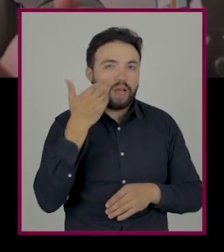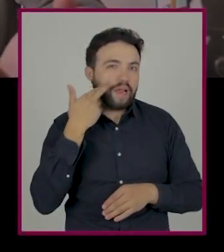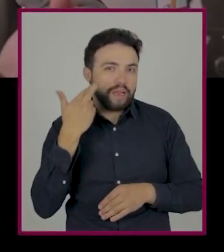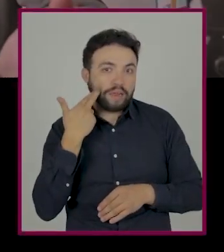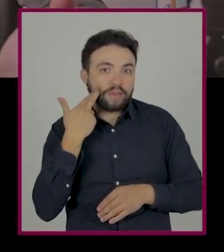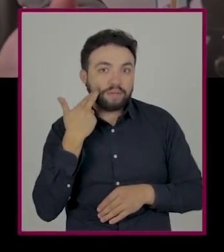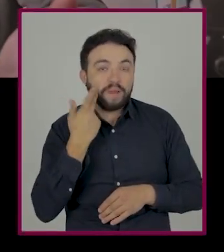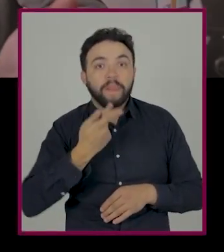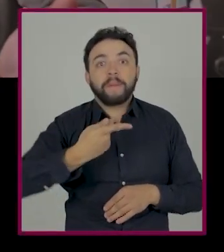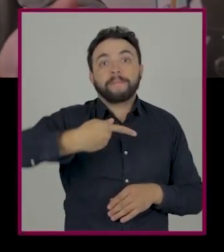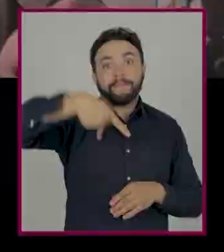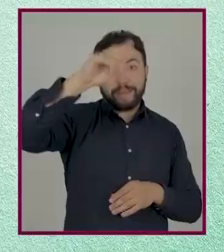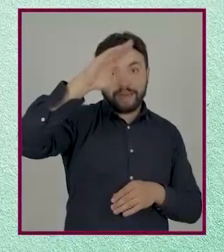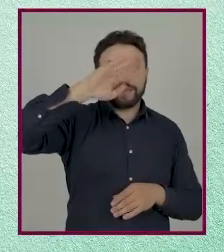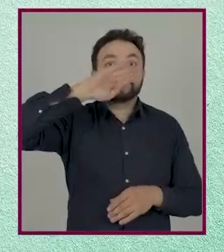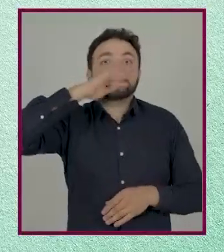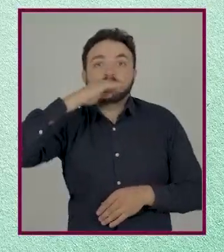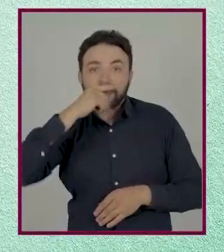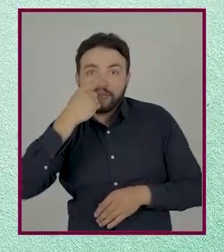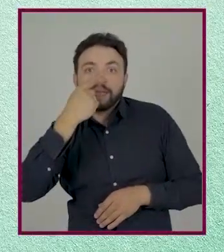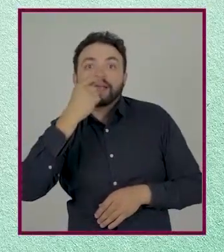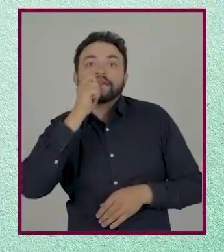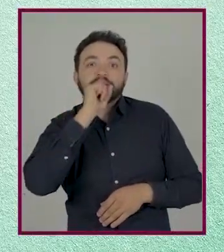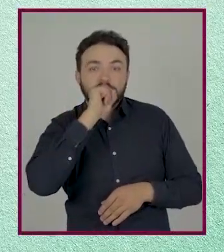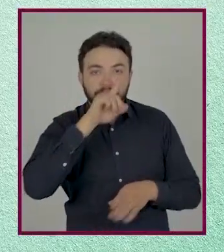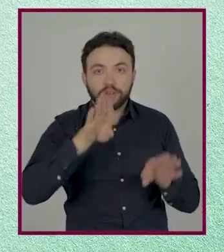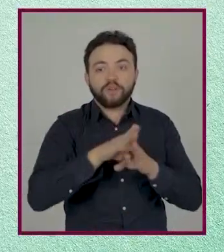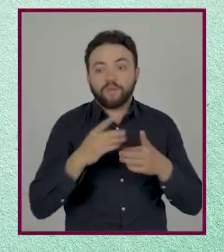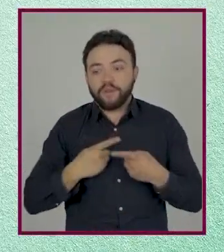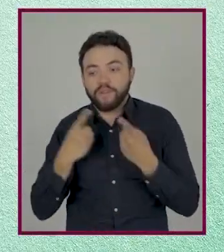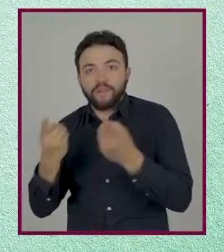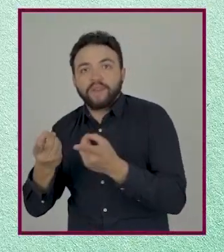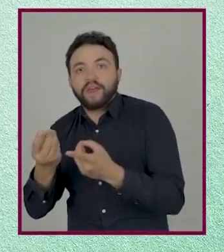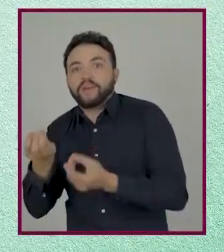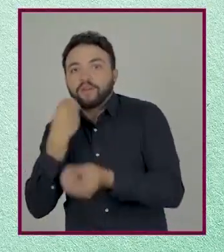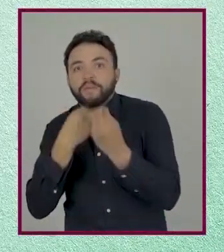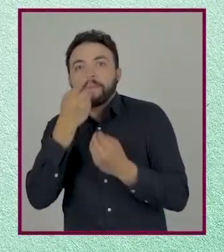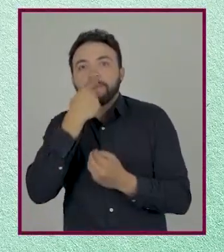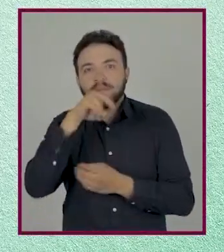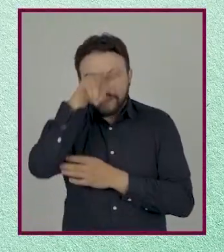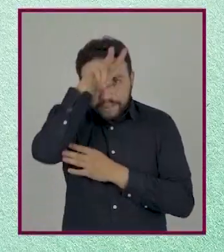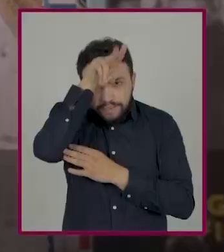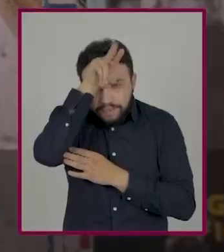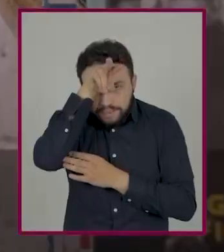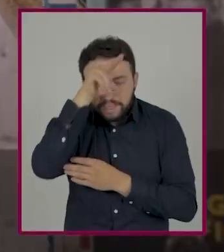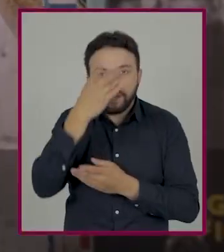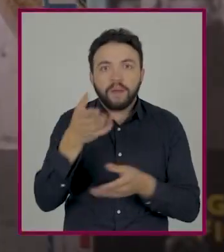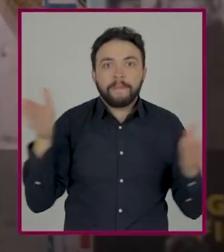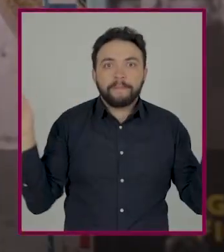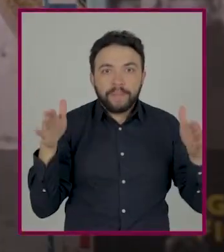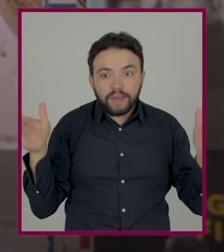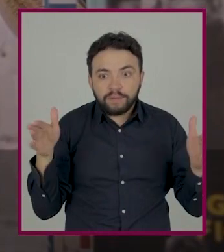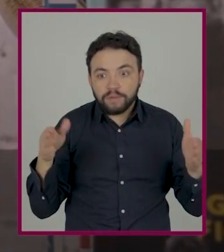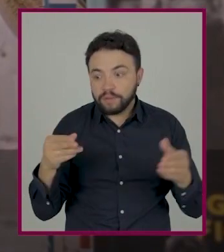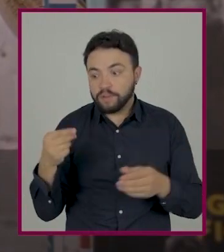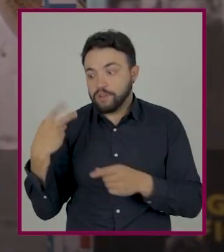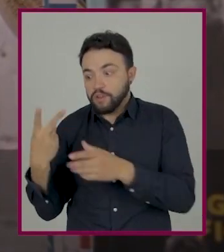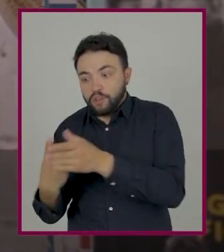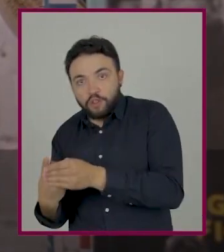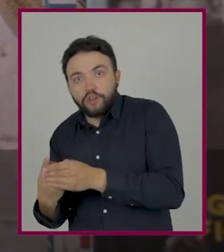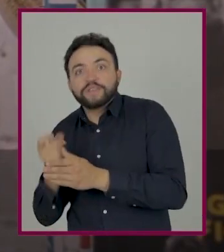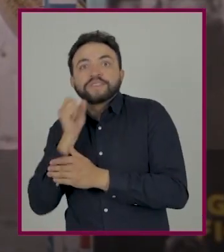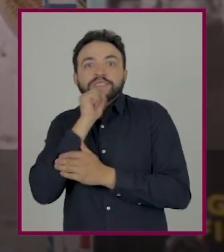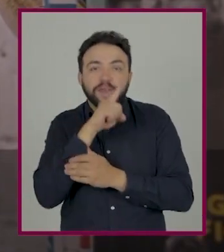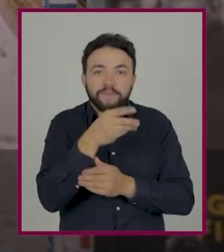porque es alimento del ratón. Sí, y la mazorca también sirve de alimento para el grillo y la mariposa. Y estos 2 también sirven